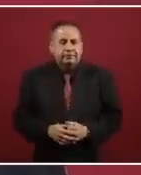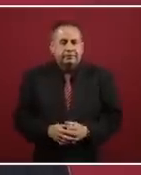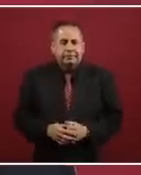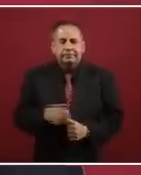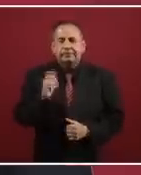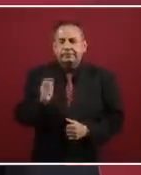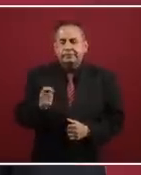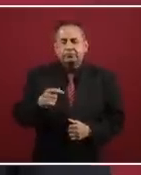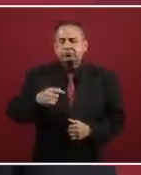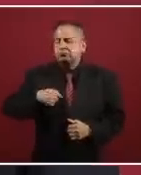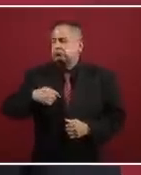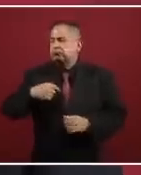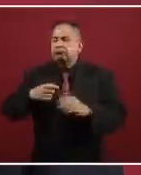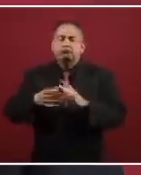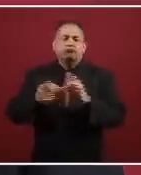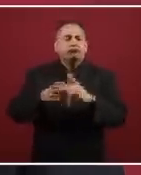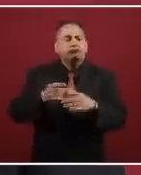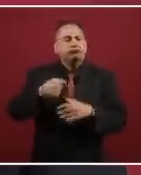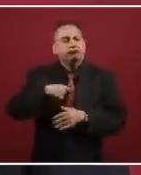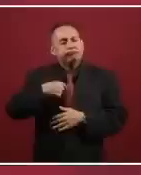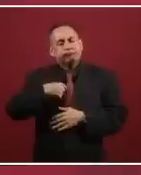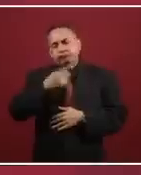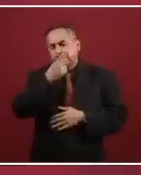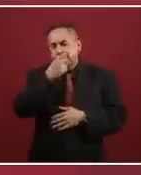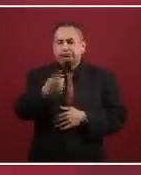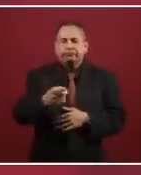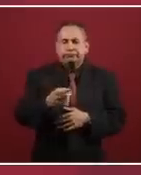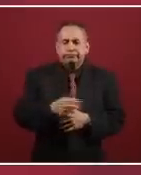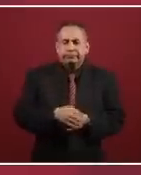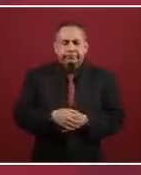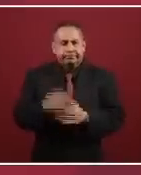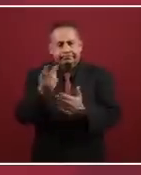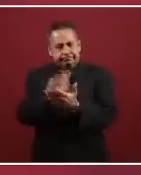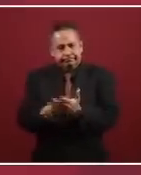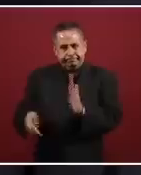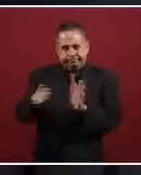Cuando yo digo en las plazas